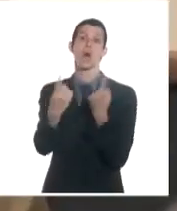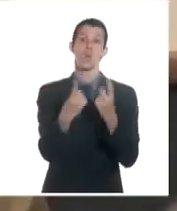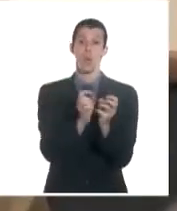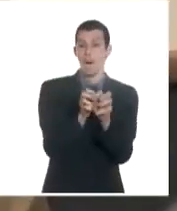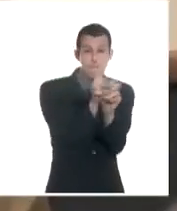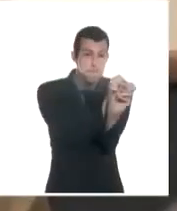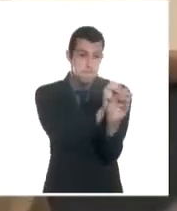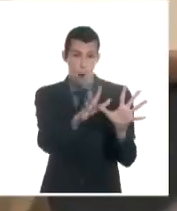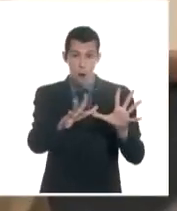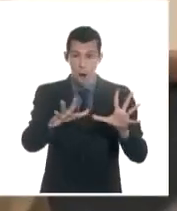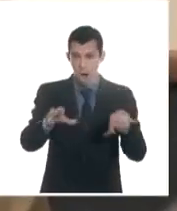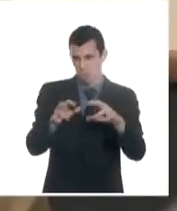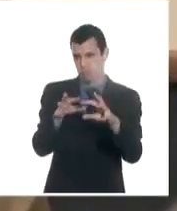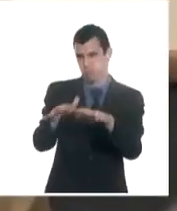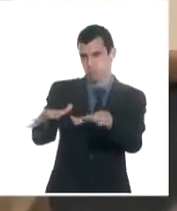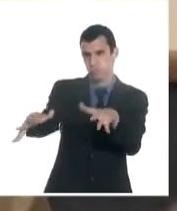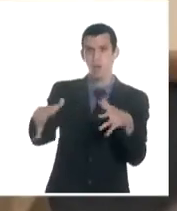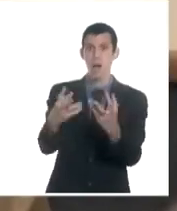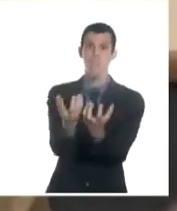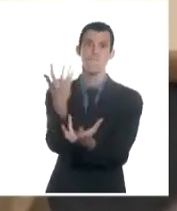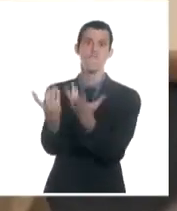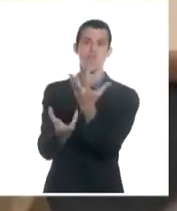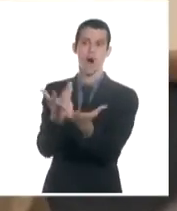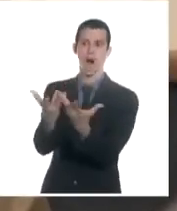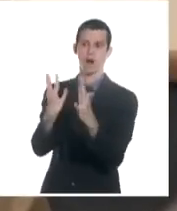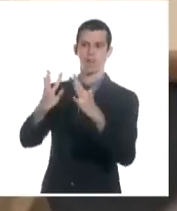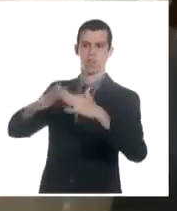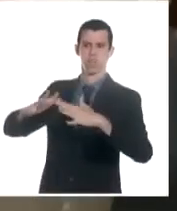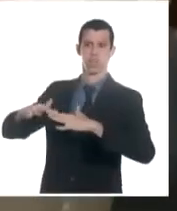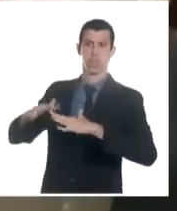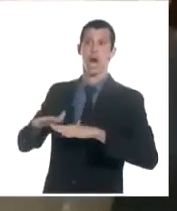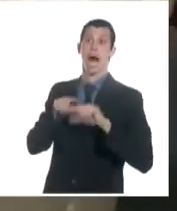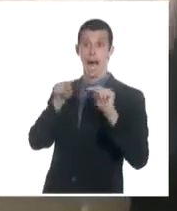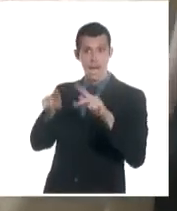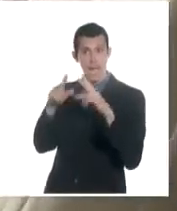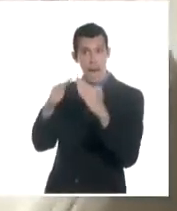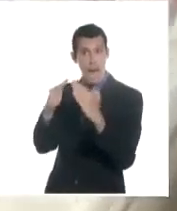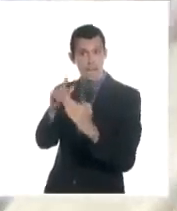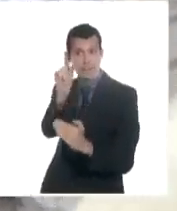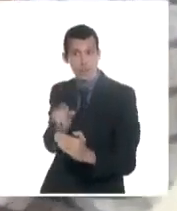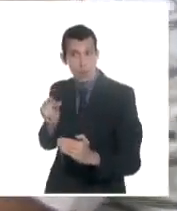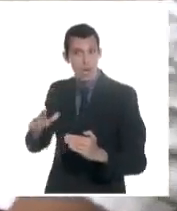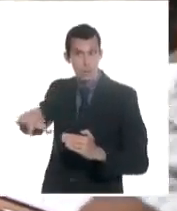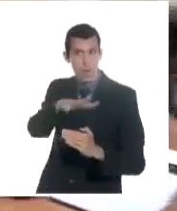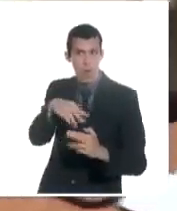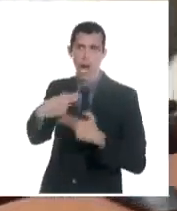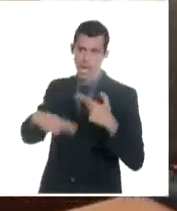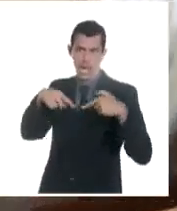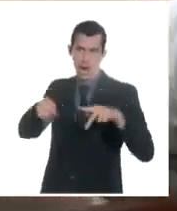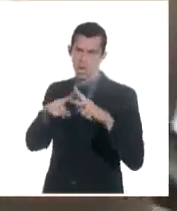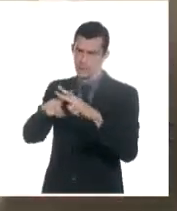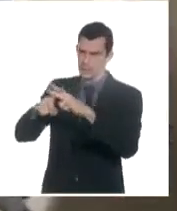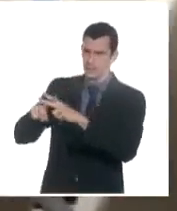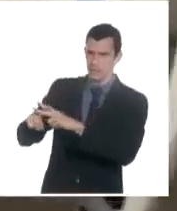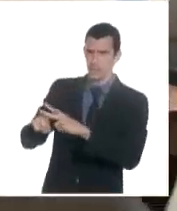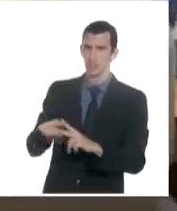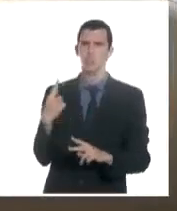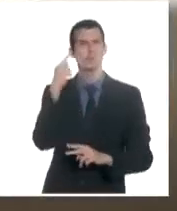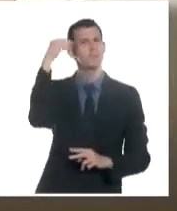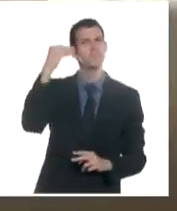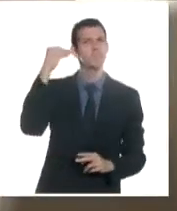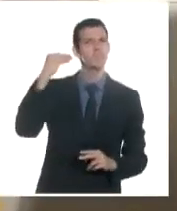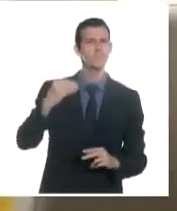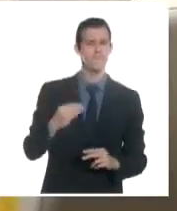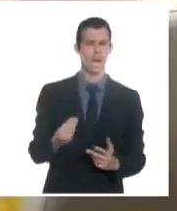viviendas que están ya con habitables. Nosotros le habíamos informado a usted que la íbamos a asignar, pero decidimos realizar un mínimo